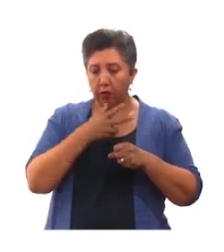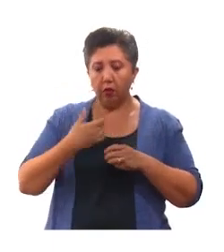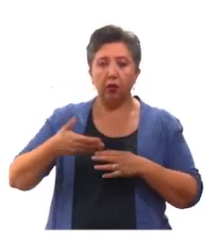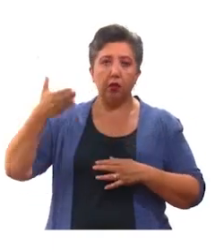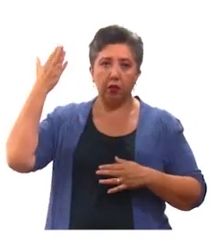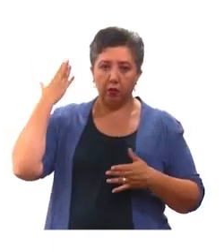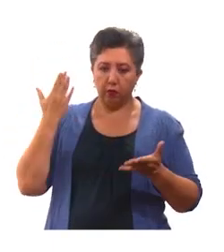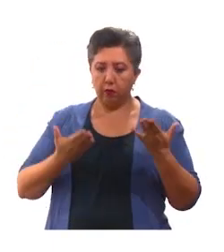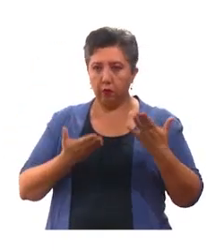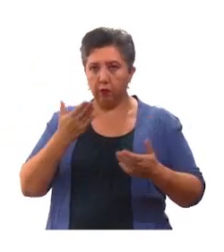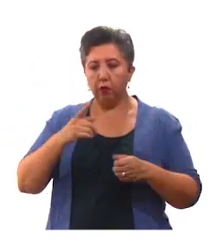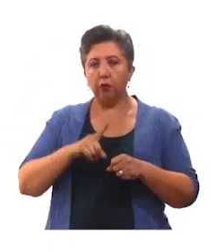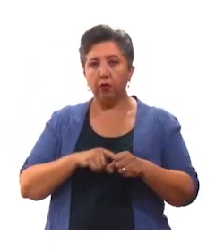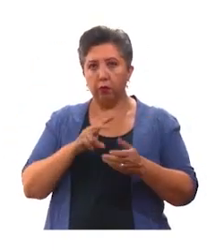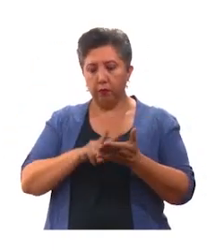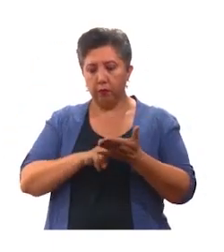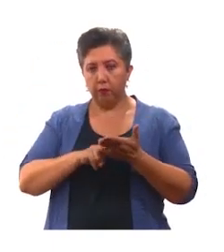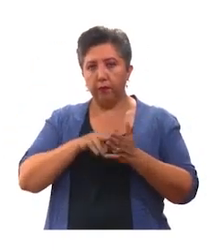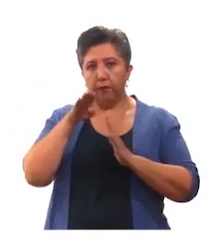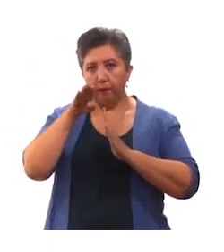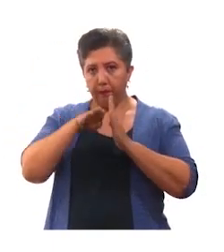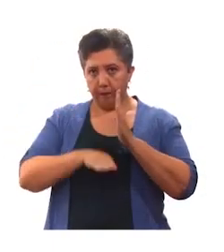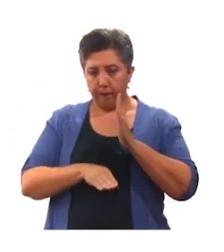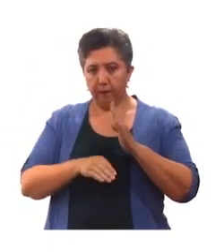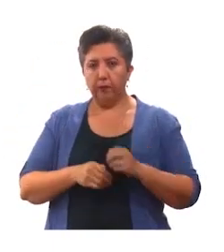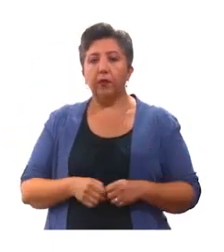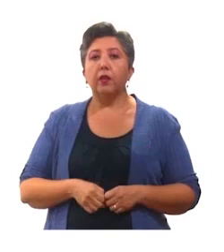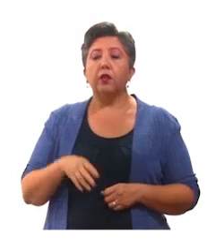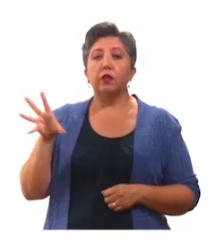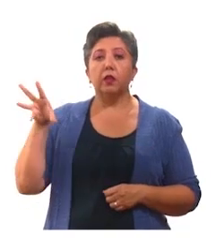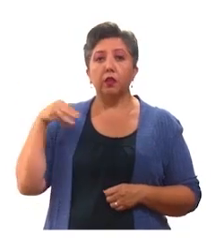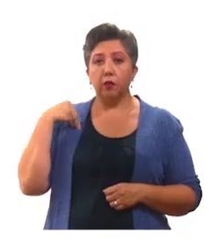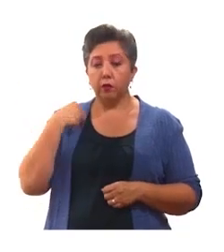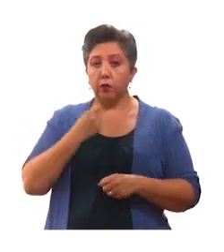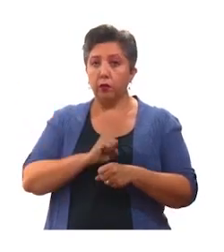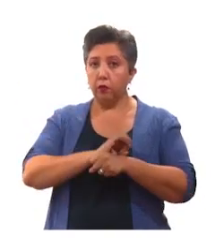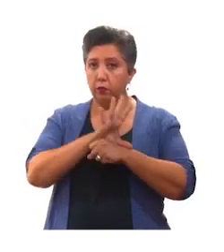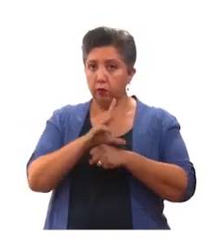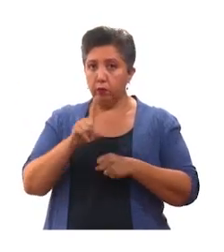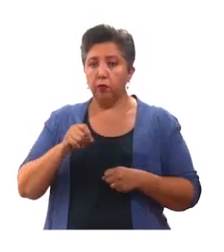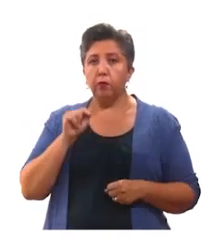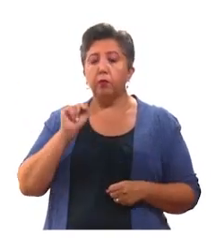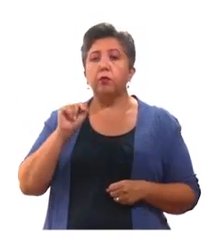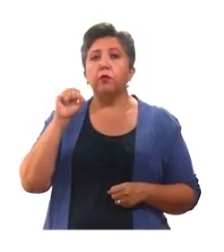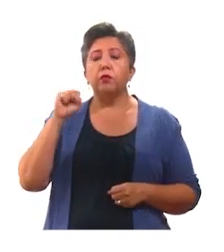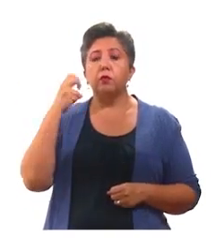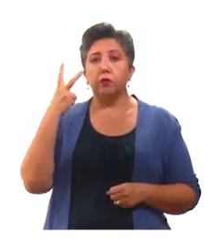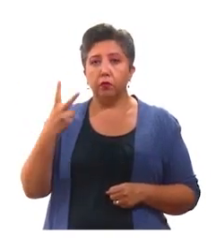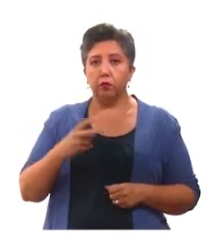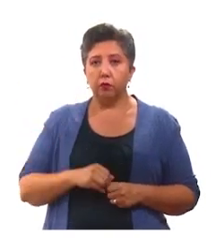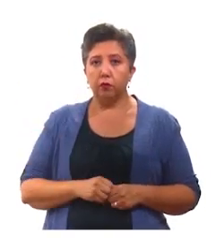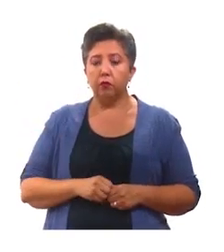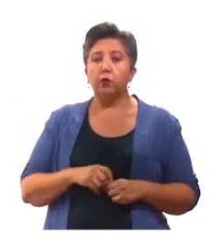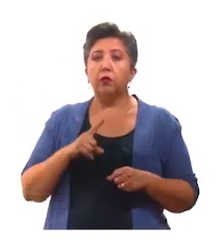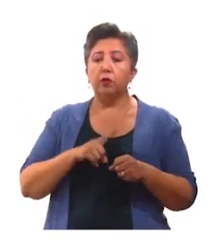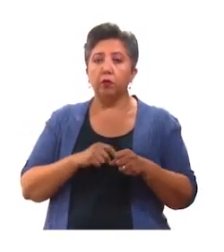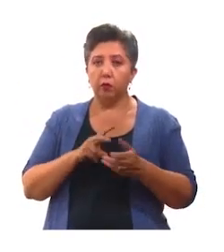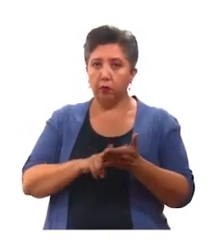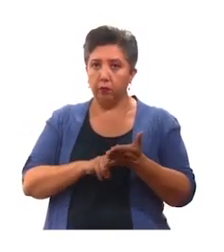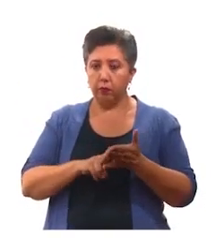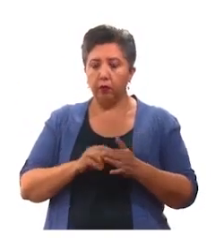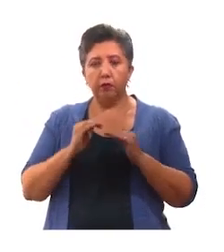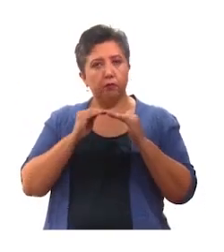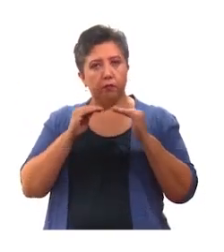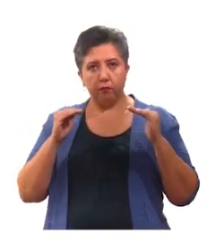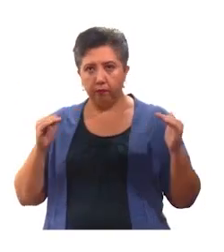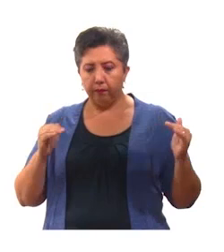semana anterior está en verde y en descenso. El ritmo de contagiosidad del coronavirus es de 0.62. Se encuentra en verde y